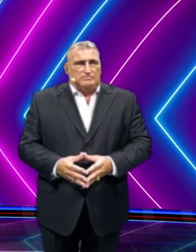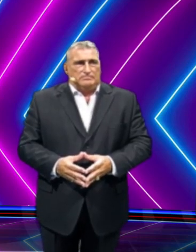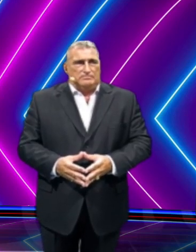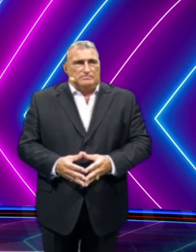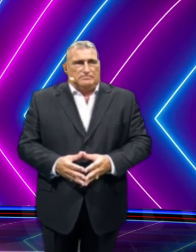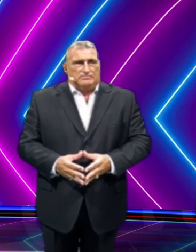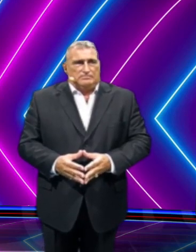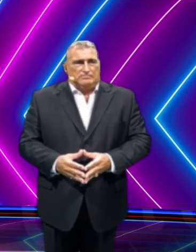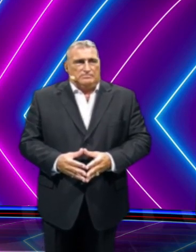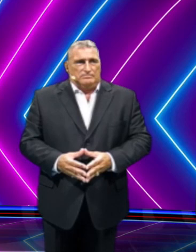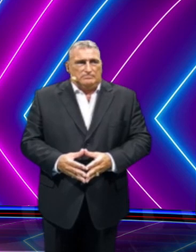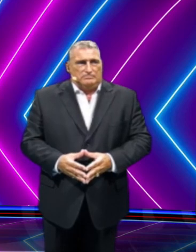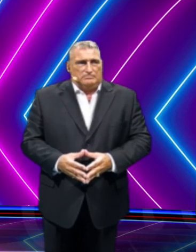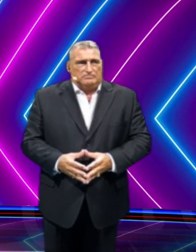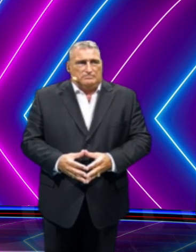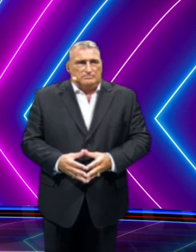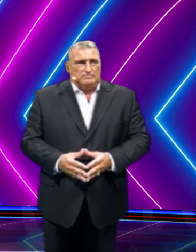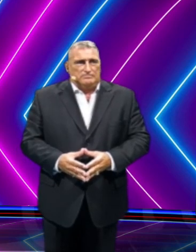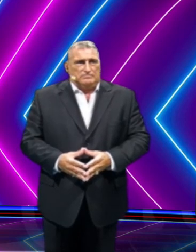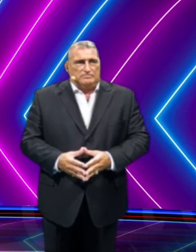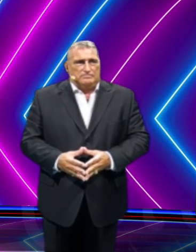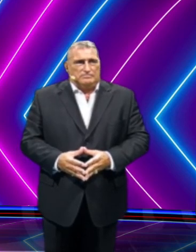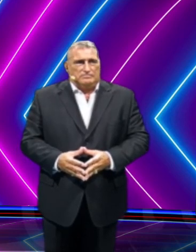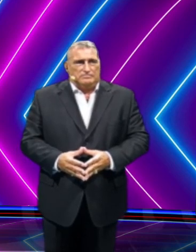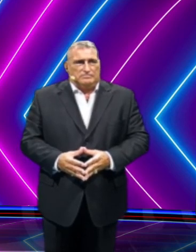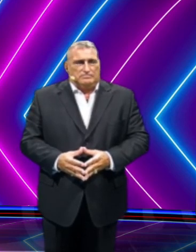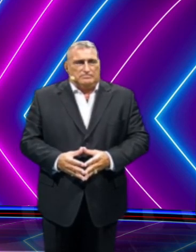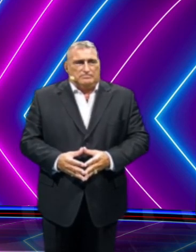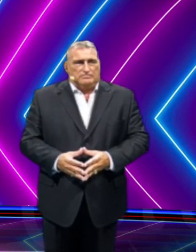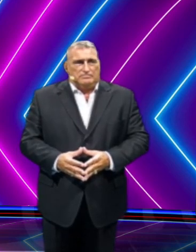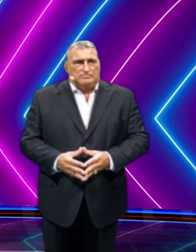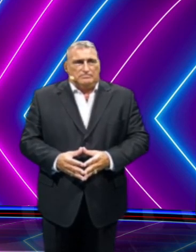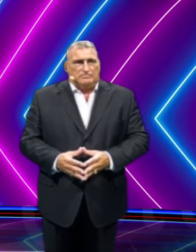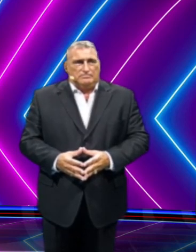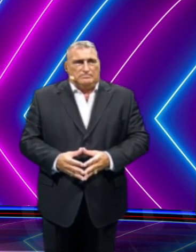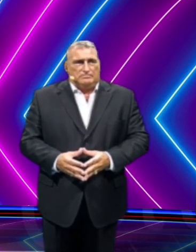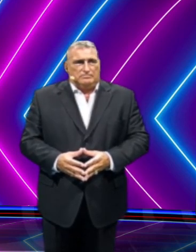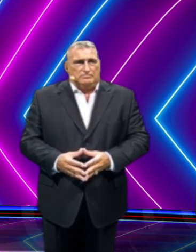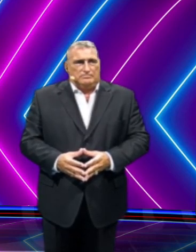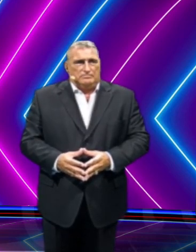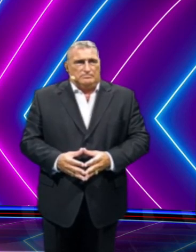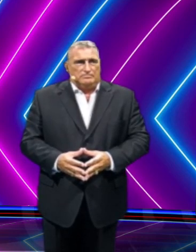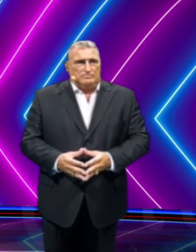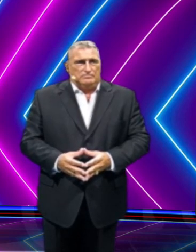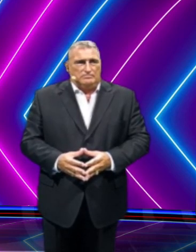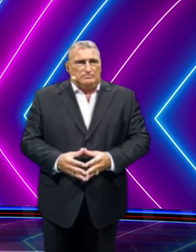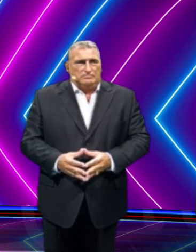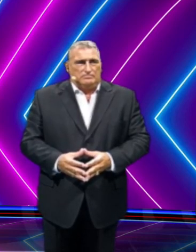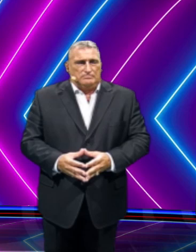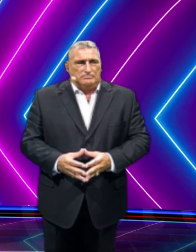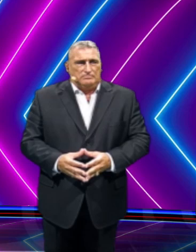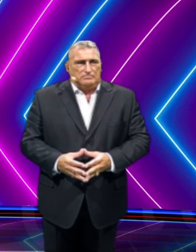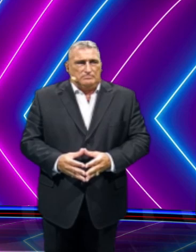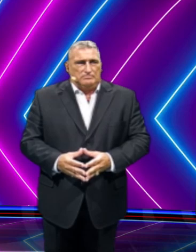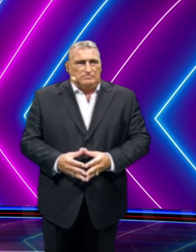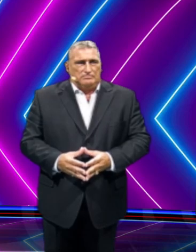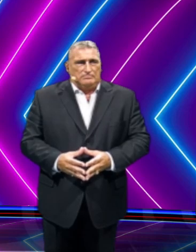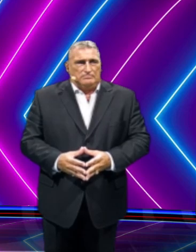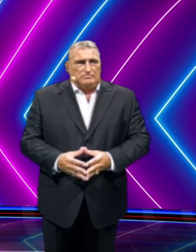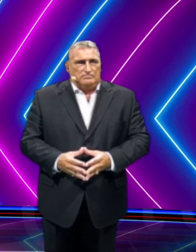Entonces, se da como toda una confusión y todo un malestar porque la gente está muy enojada en las redes. También hay que ver esto, a ver. La gente sale